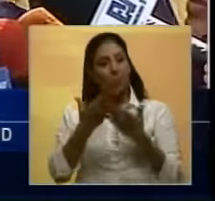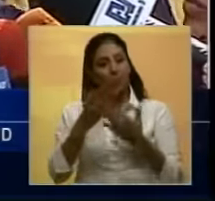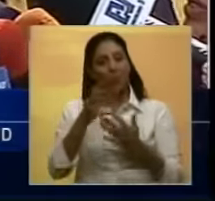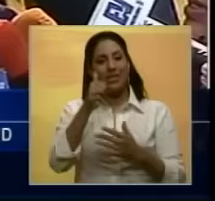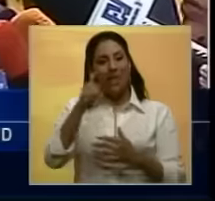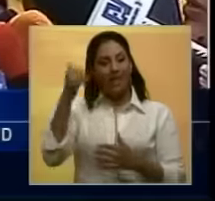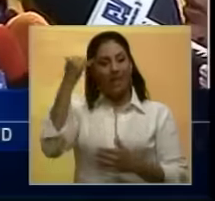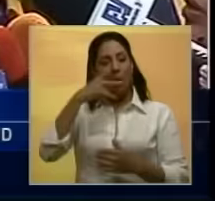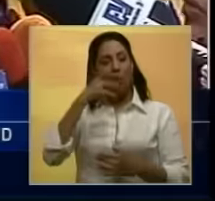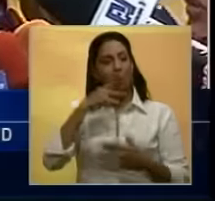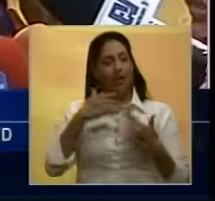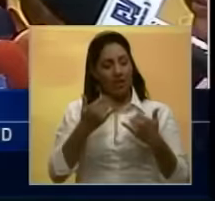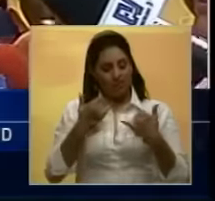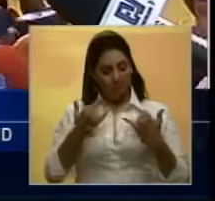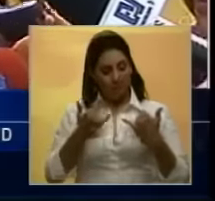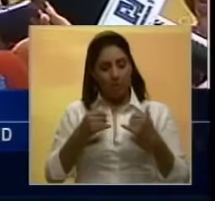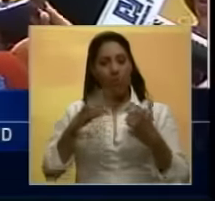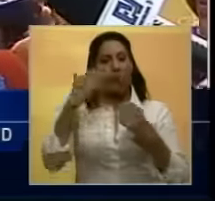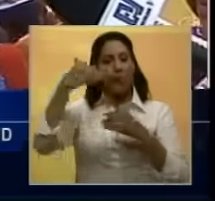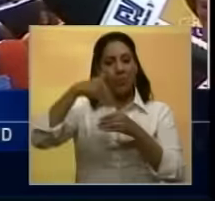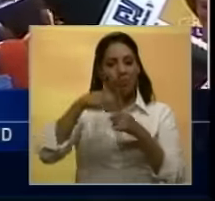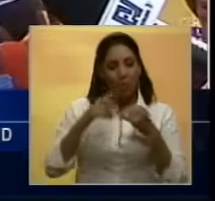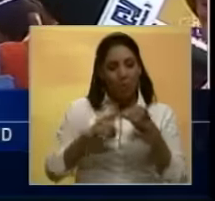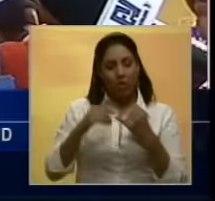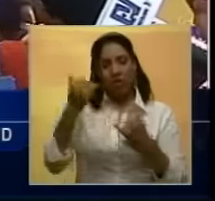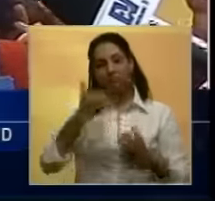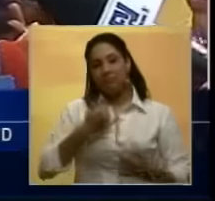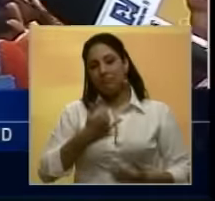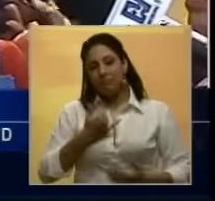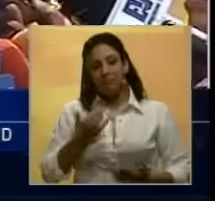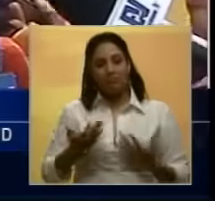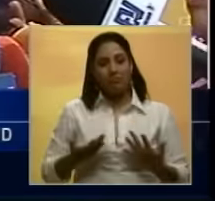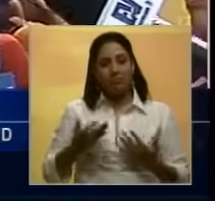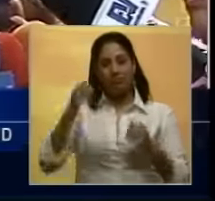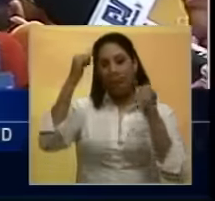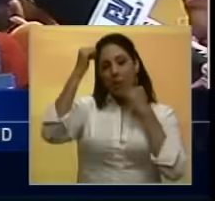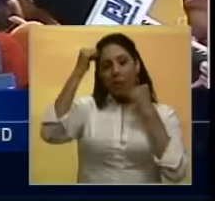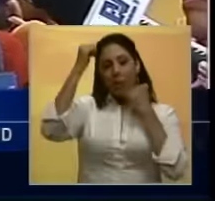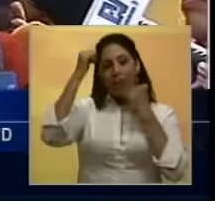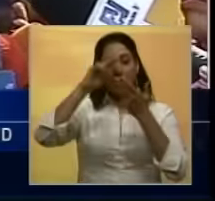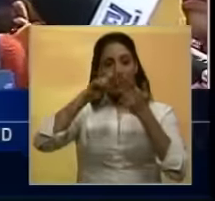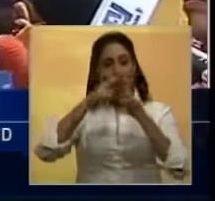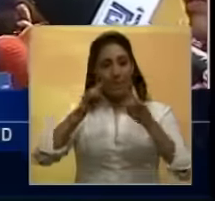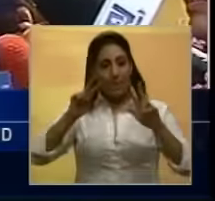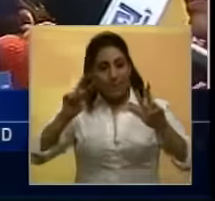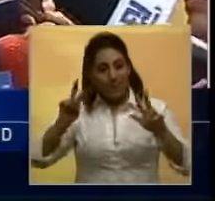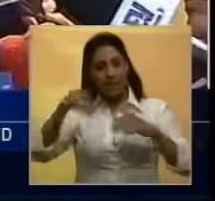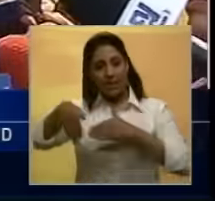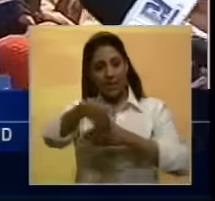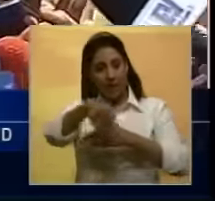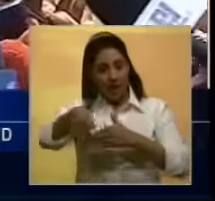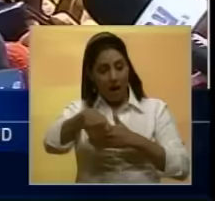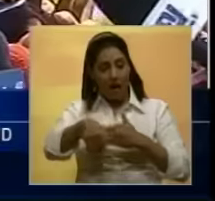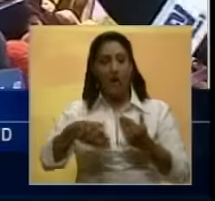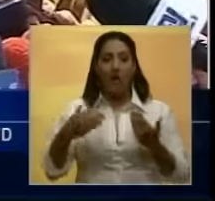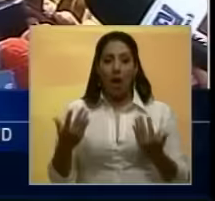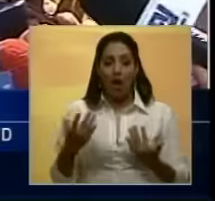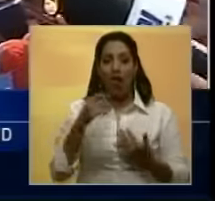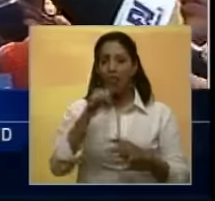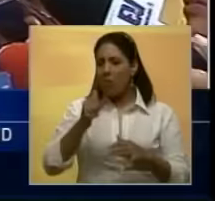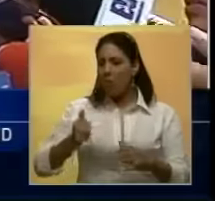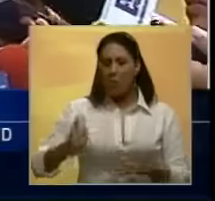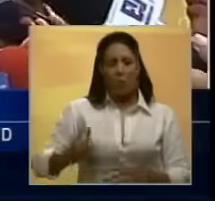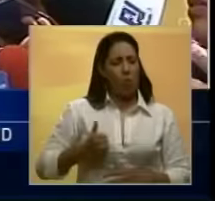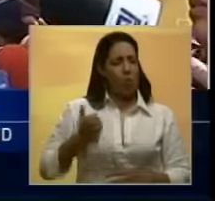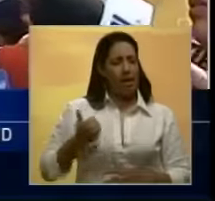cada iniciativa política, lo mismo ocurre con el voto, lo mismo ocurre con la protesta pacífica en la calle, lo mismo ocurre con